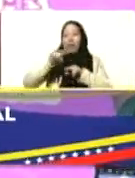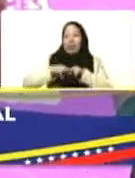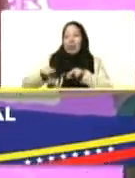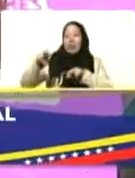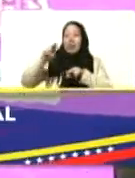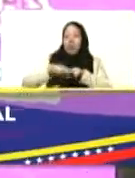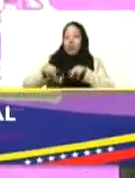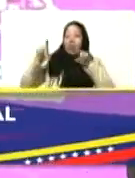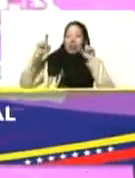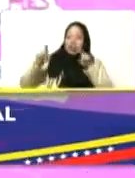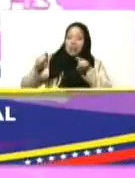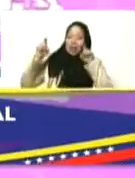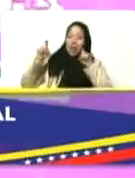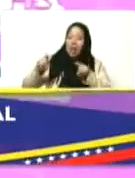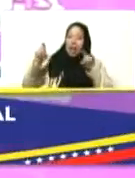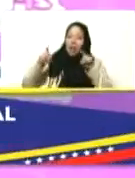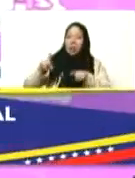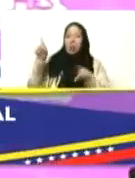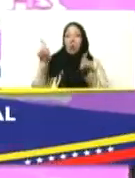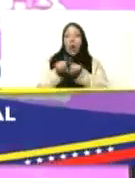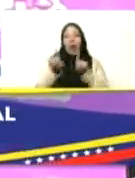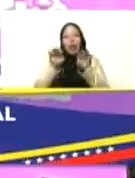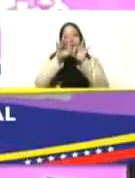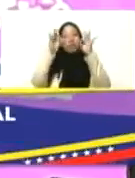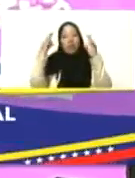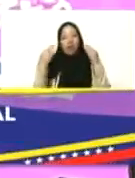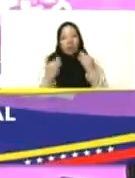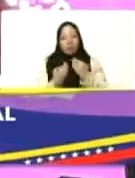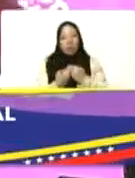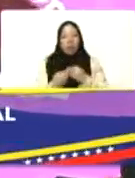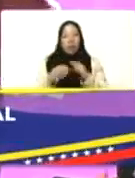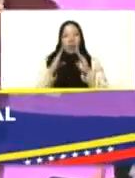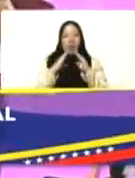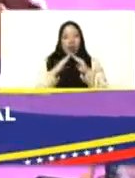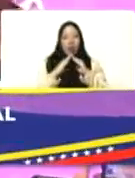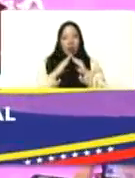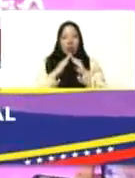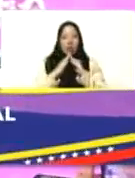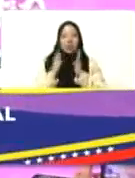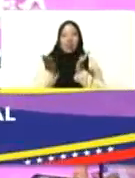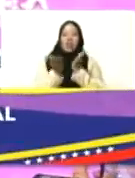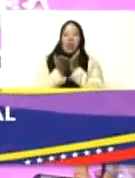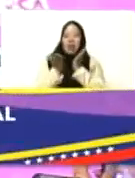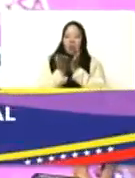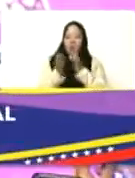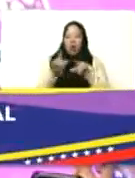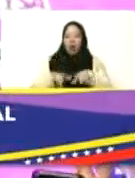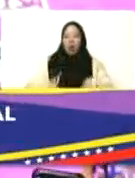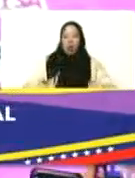machismo en el hogar, en el hogar, en el aula de clase.